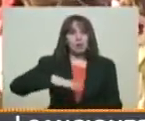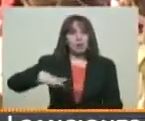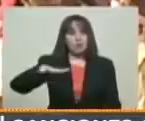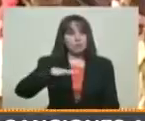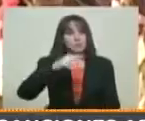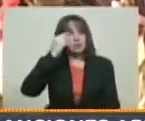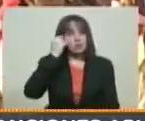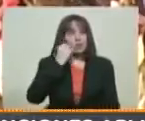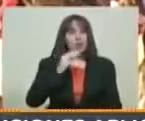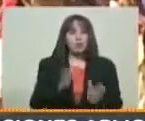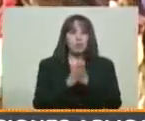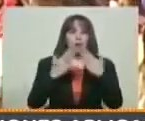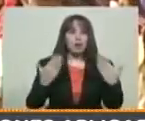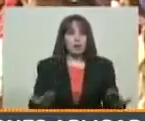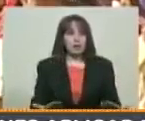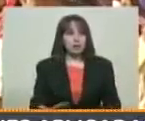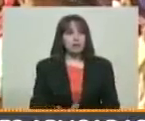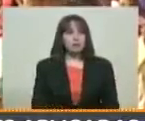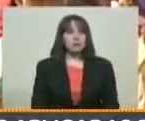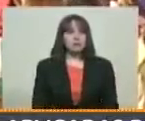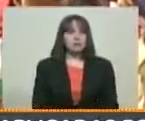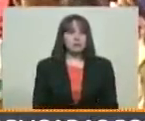Cumaná